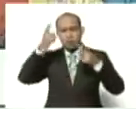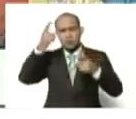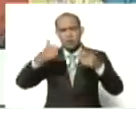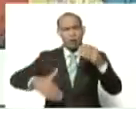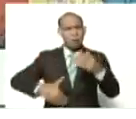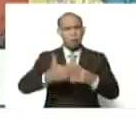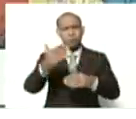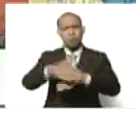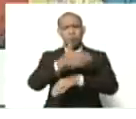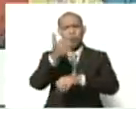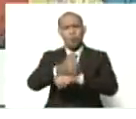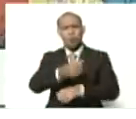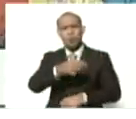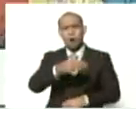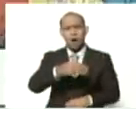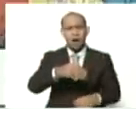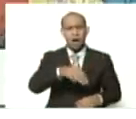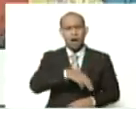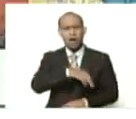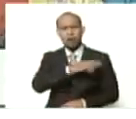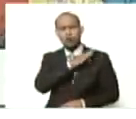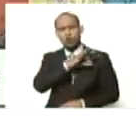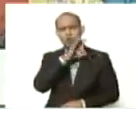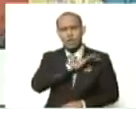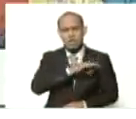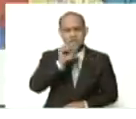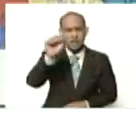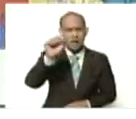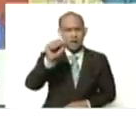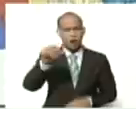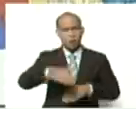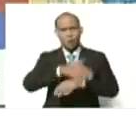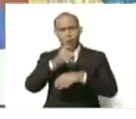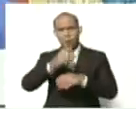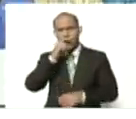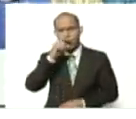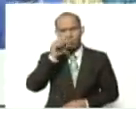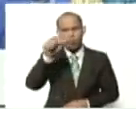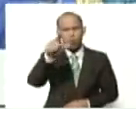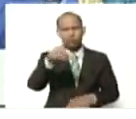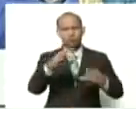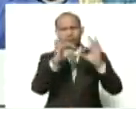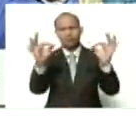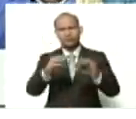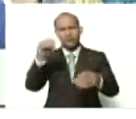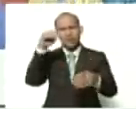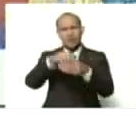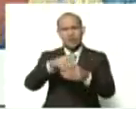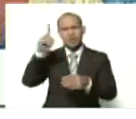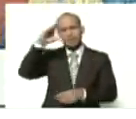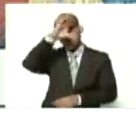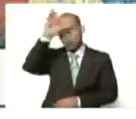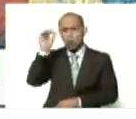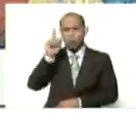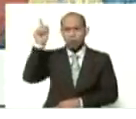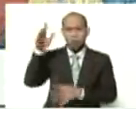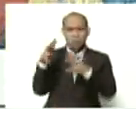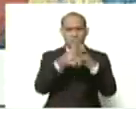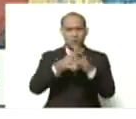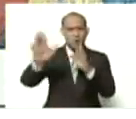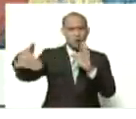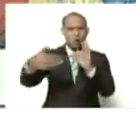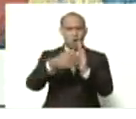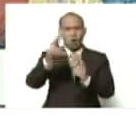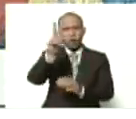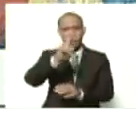socialismo, culpa de Maduro. Y era un ataque planificado desde el gobierno de Donald Trump, por